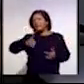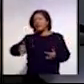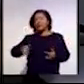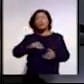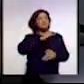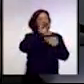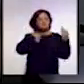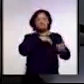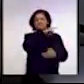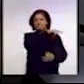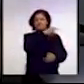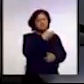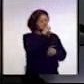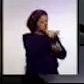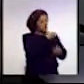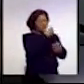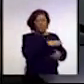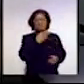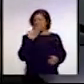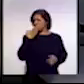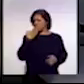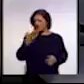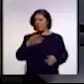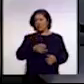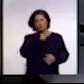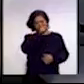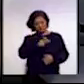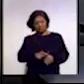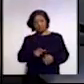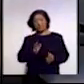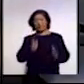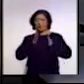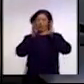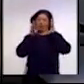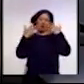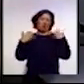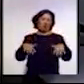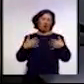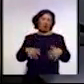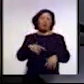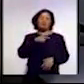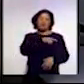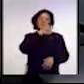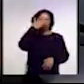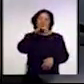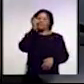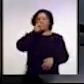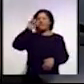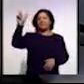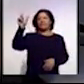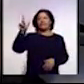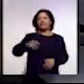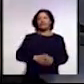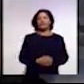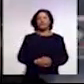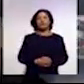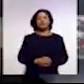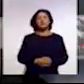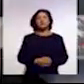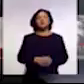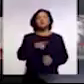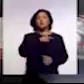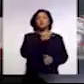respondieron con una solvencia impresionante que estamos seguros van a ser candidatos exitosos ahora que los estaremos